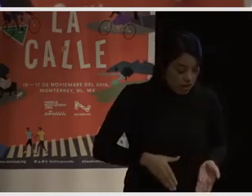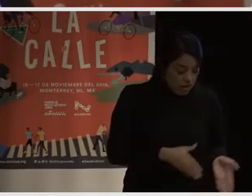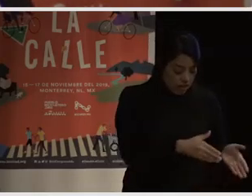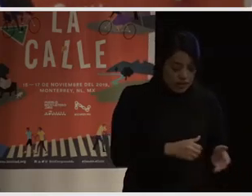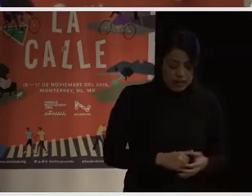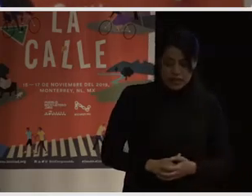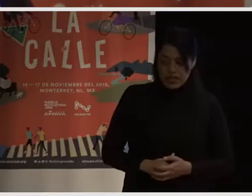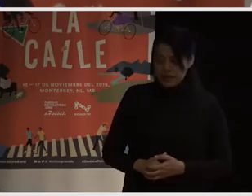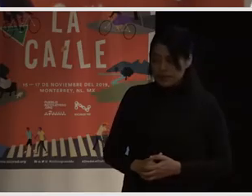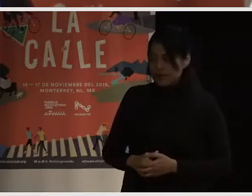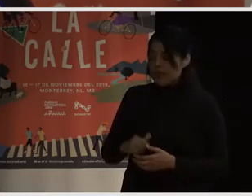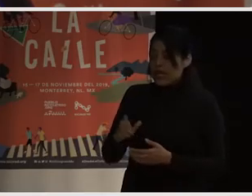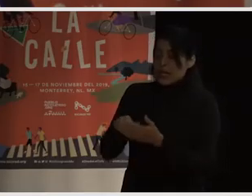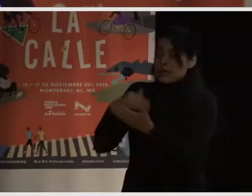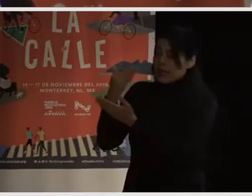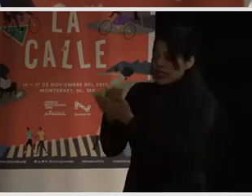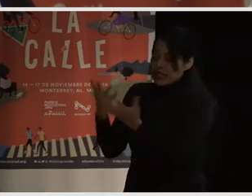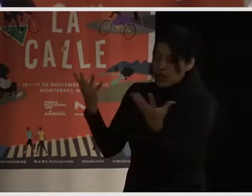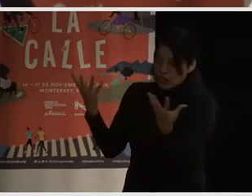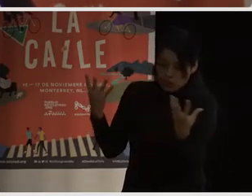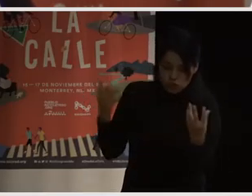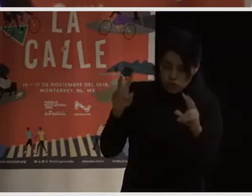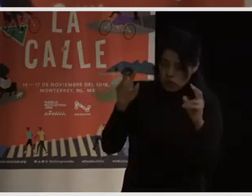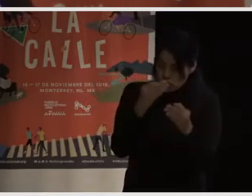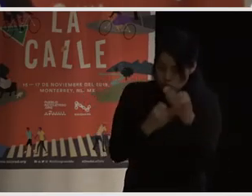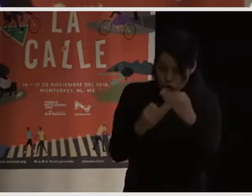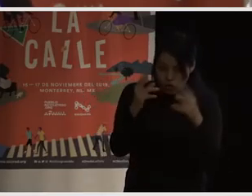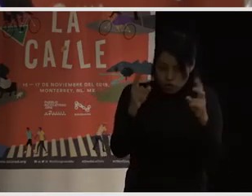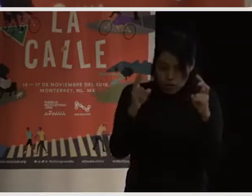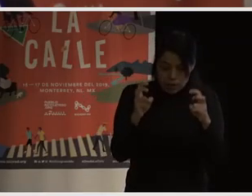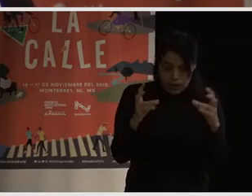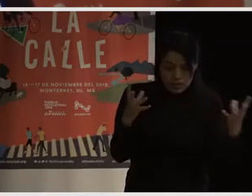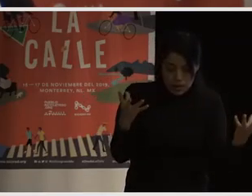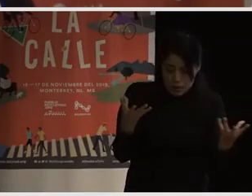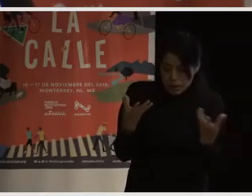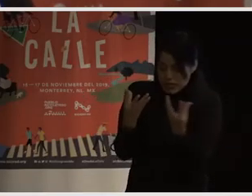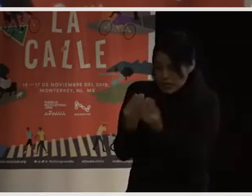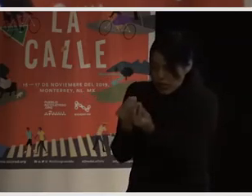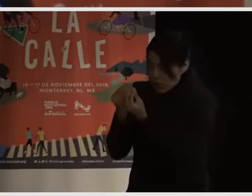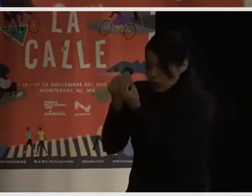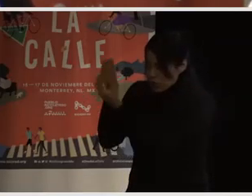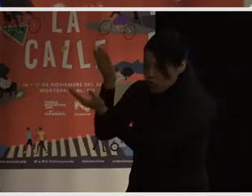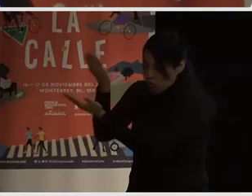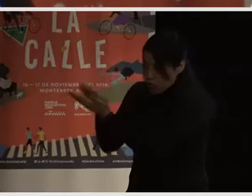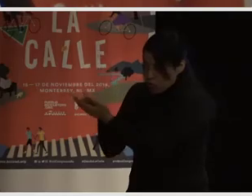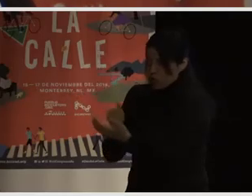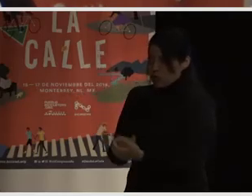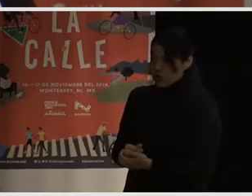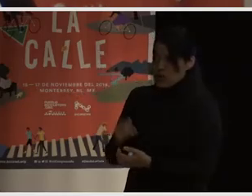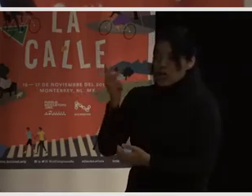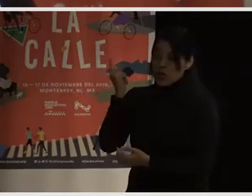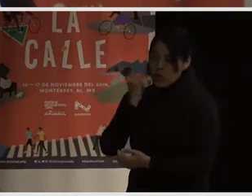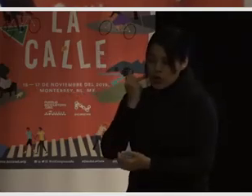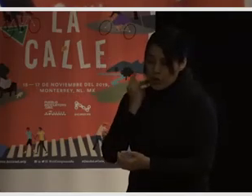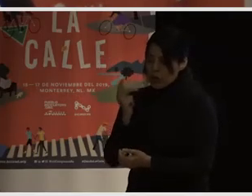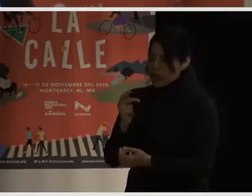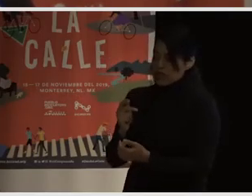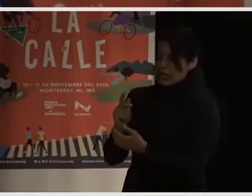de una misma intervención vemos que también es una posición no solamente de política pública sino de hacer política